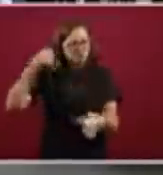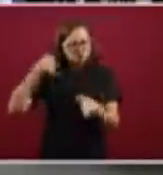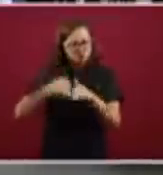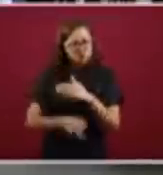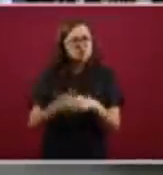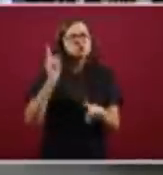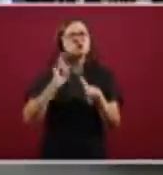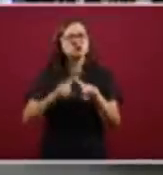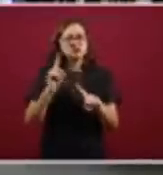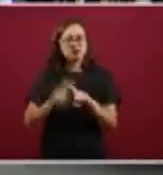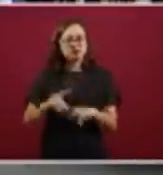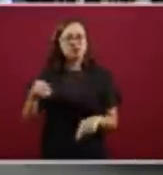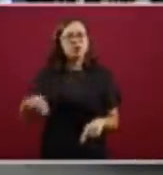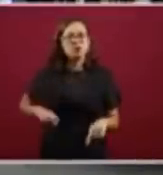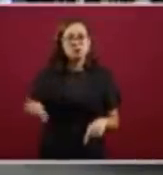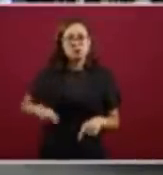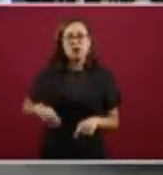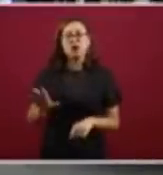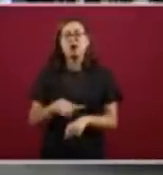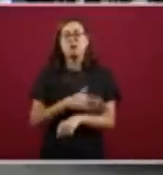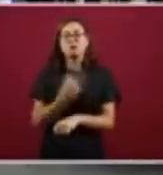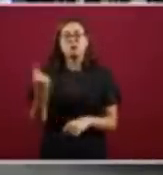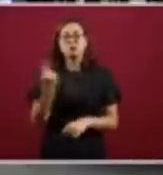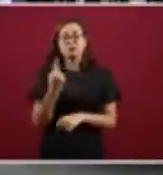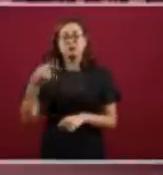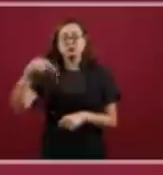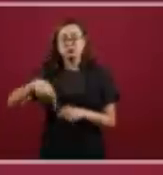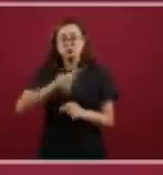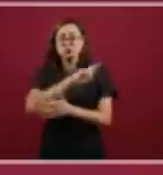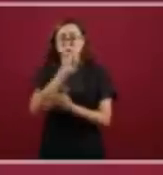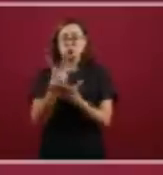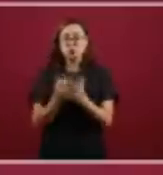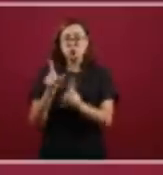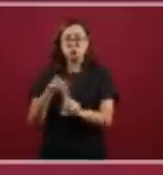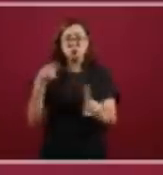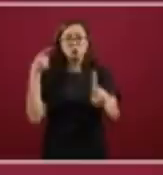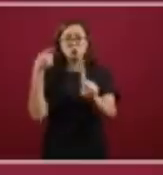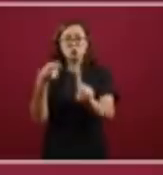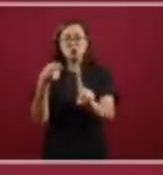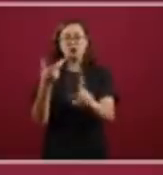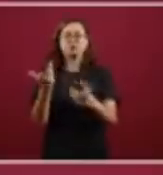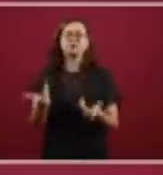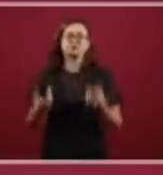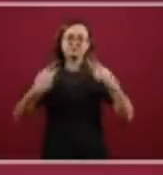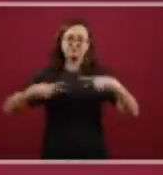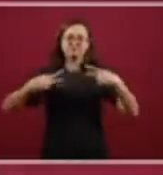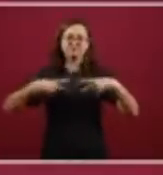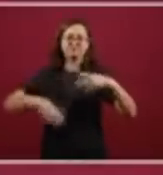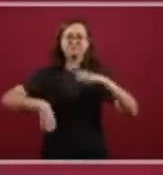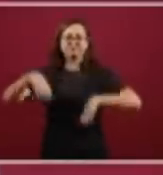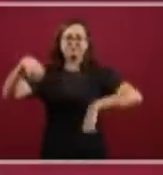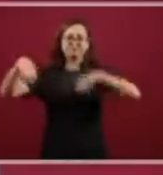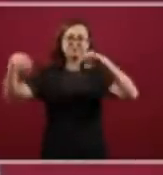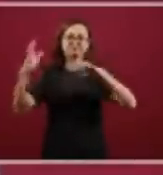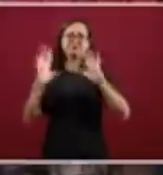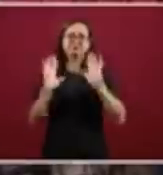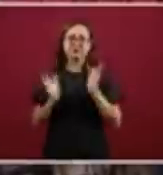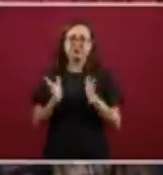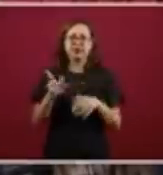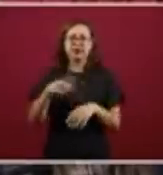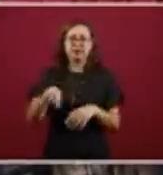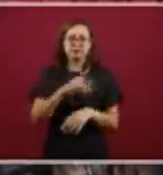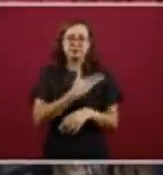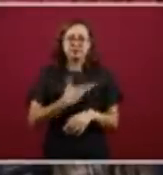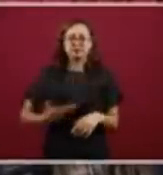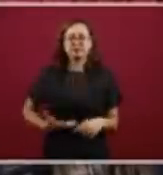consecuencias, porque este programa está dirigido, esta pensión, pues a los adultos mayores, que ya aquí lo ha expuesto el